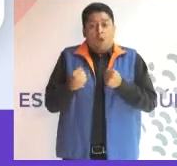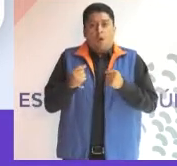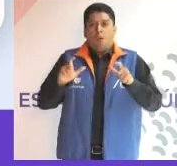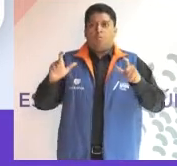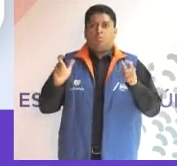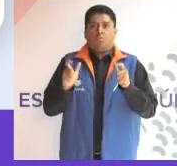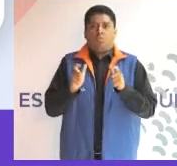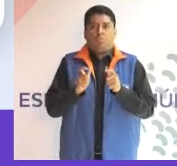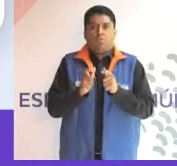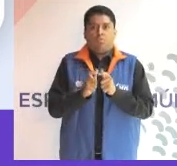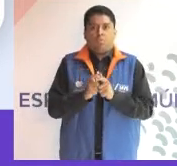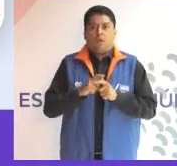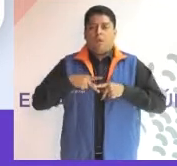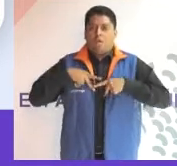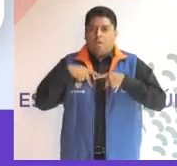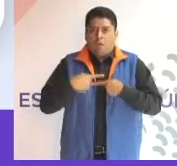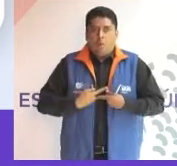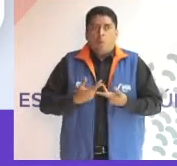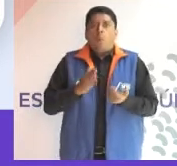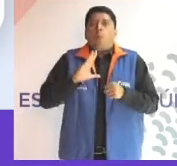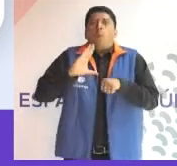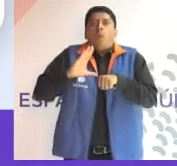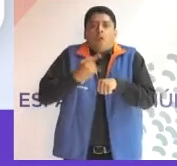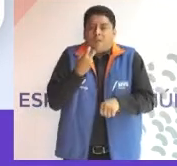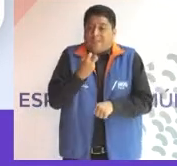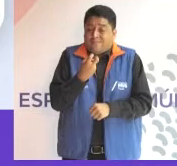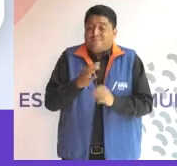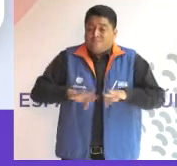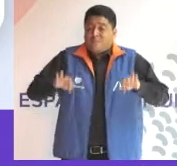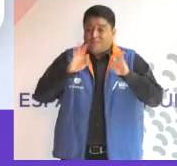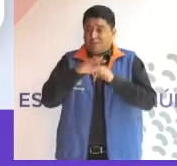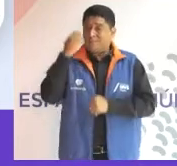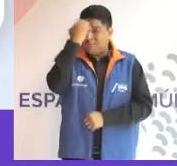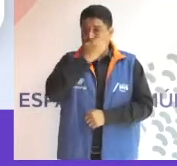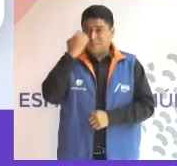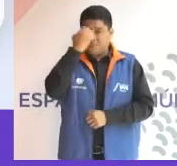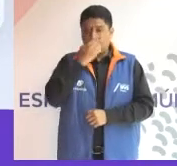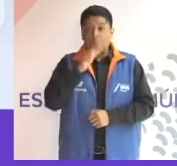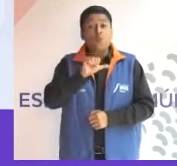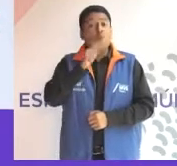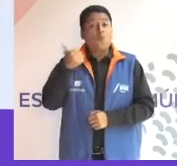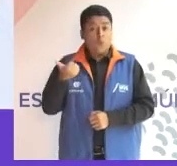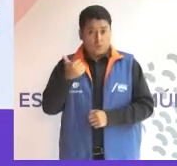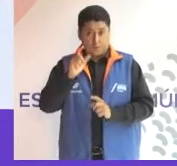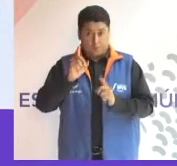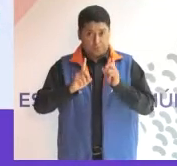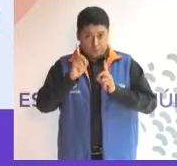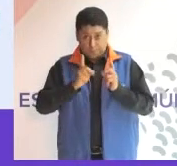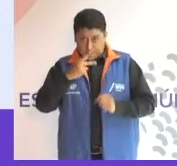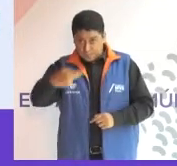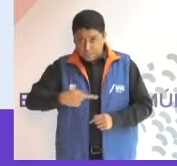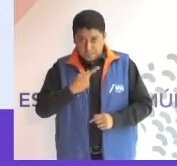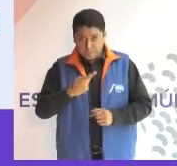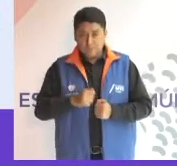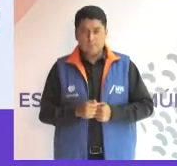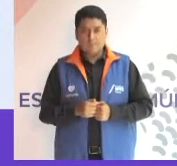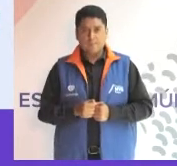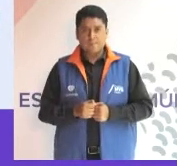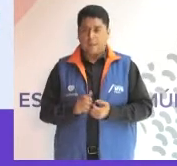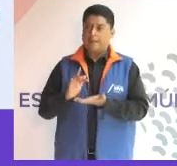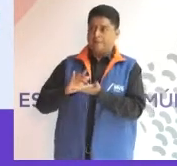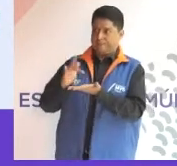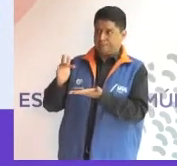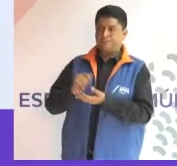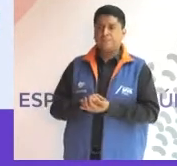más la próxima pregunta. Gracias, John. Mariana, ¿quieres agregar algo? Sí,